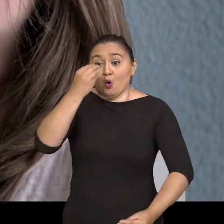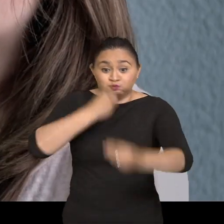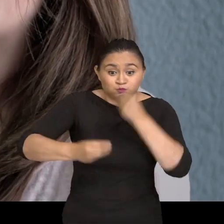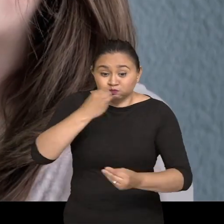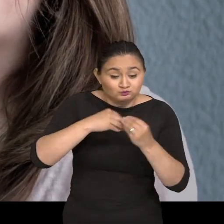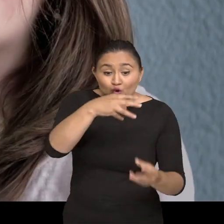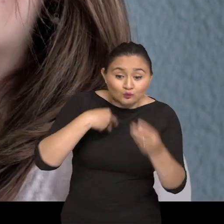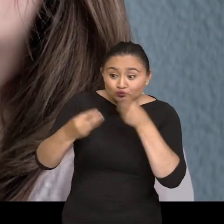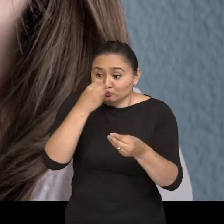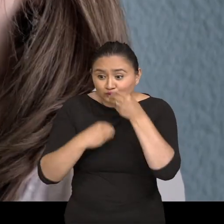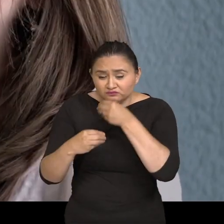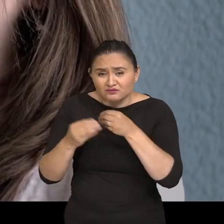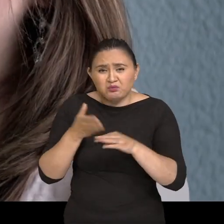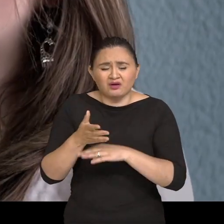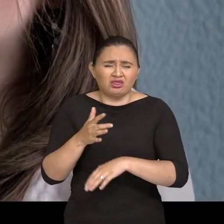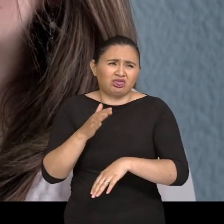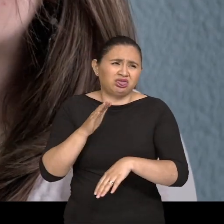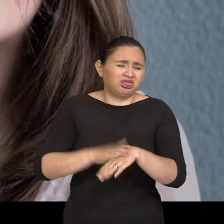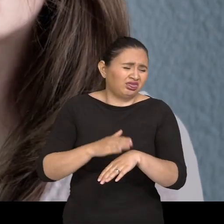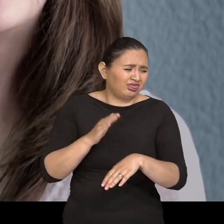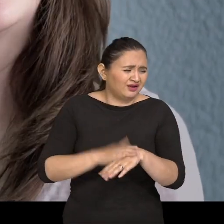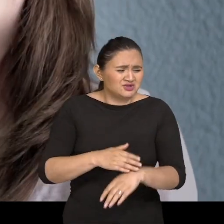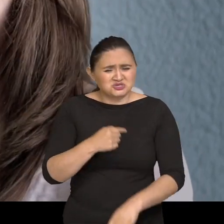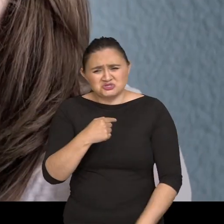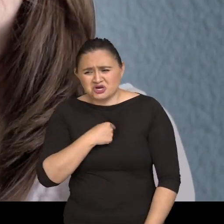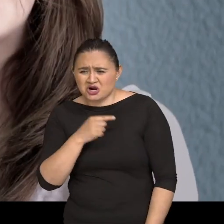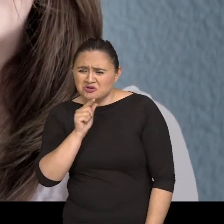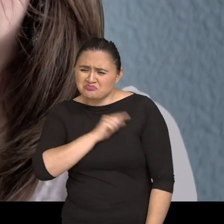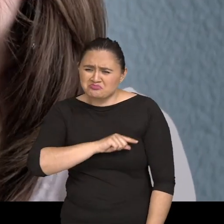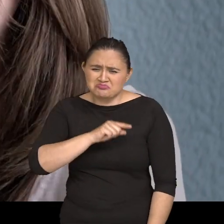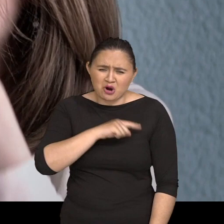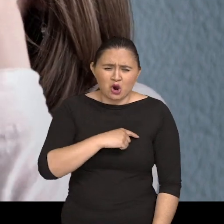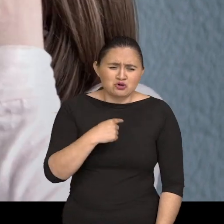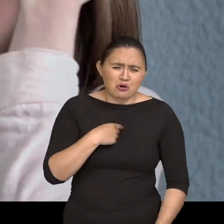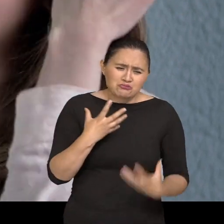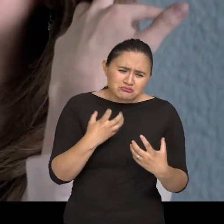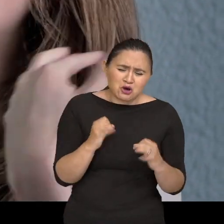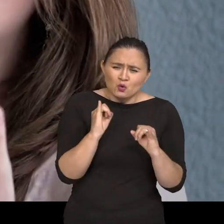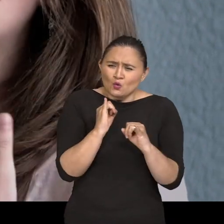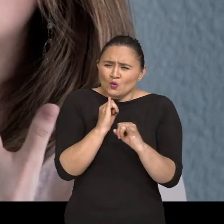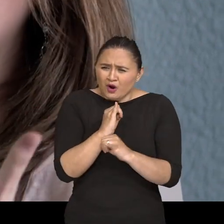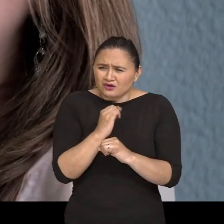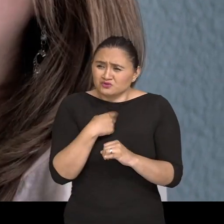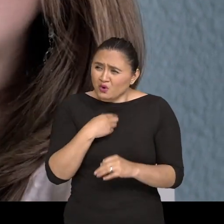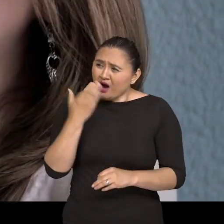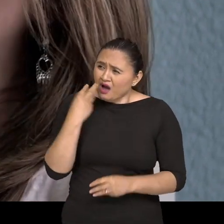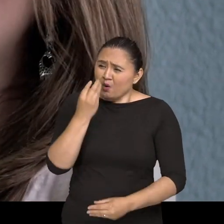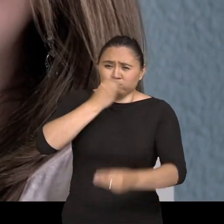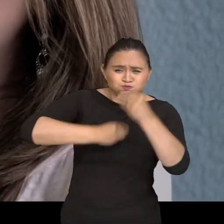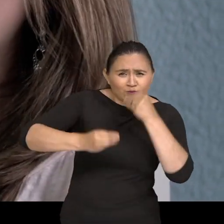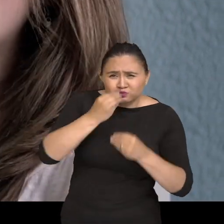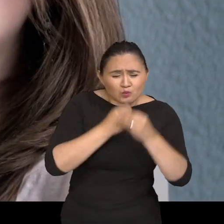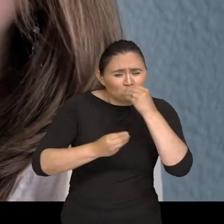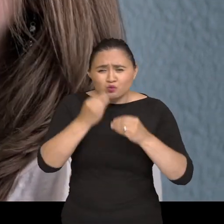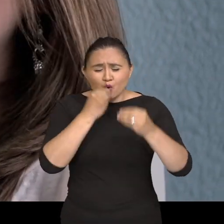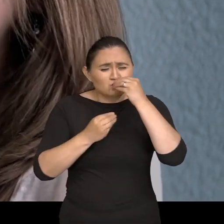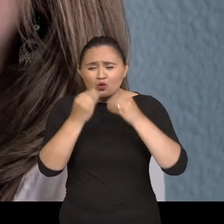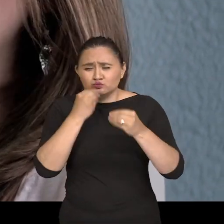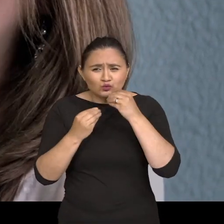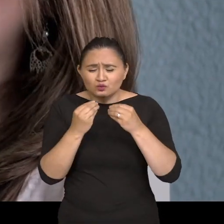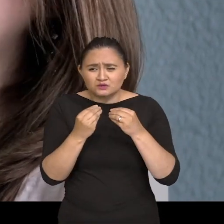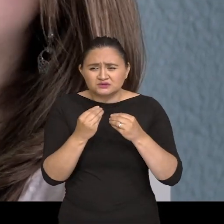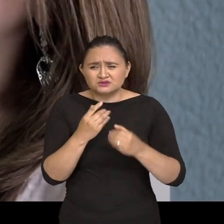primero todavía por comer con mis full y luego de todo sentí culpable porque lo que tú buscas de estar flaca 2